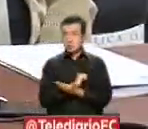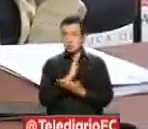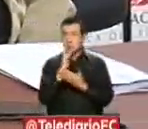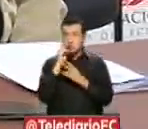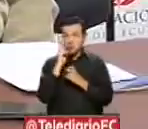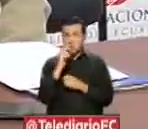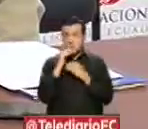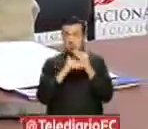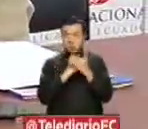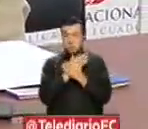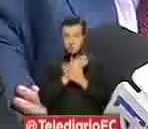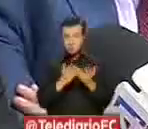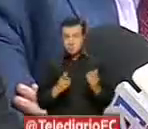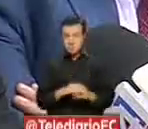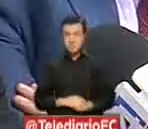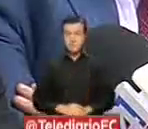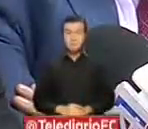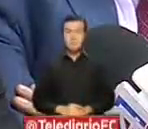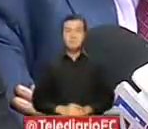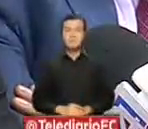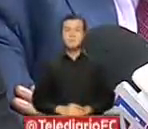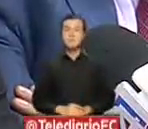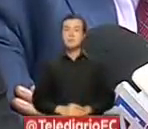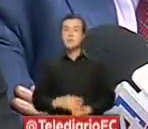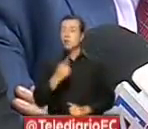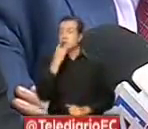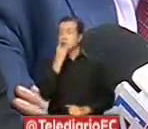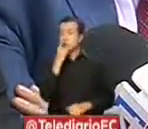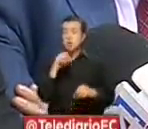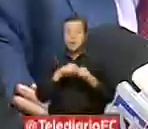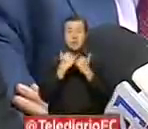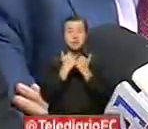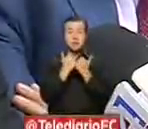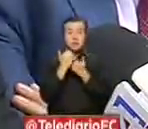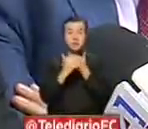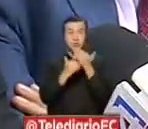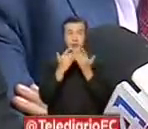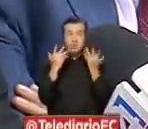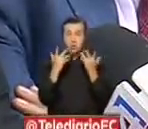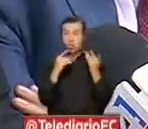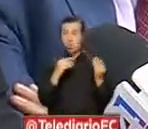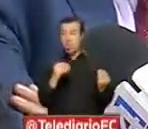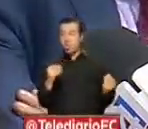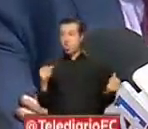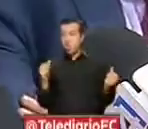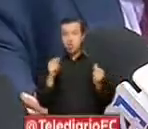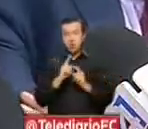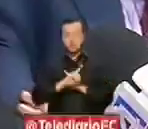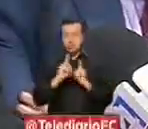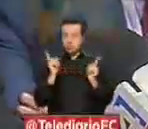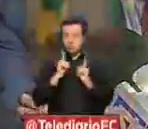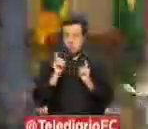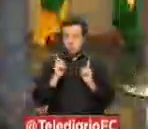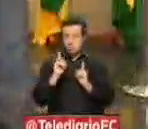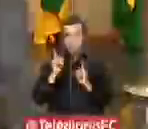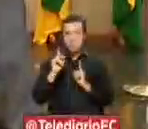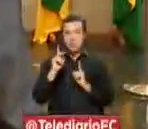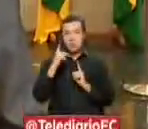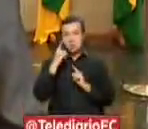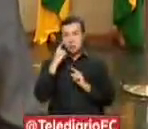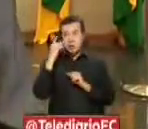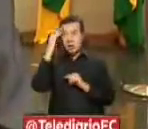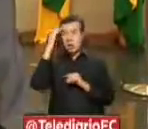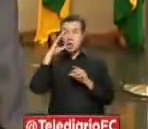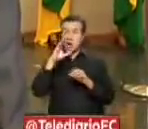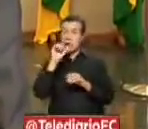investigue el proceder de la parlamentaria. Lo interesante es de que la Asamblea entre en este proceso y no lo diluyamos con hechos circunstanciales. Si esto llegase al